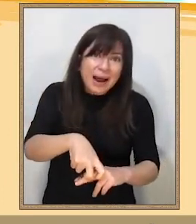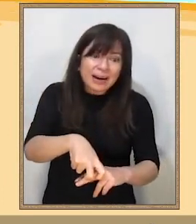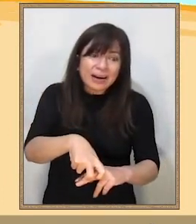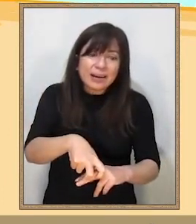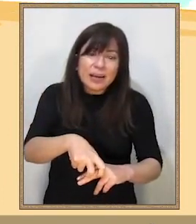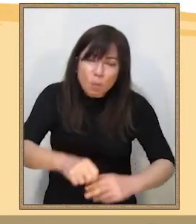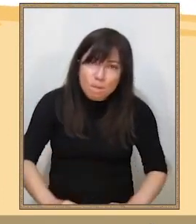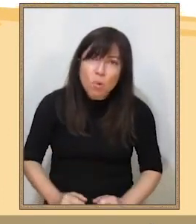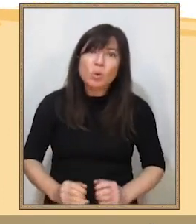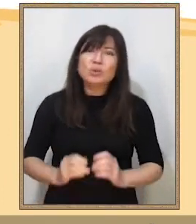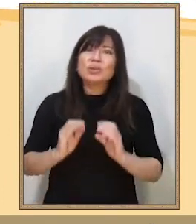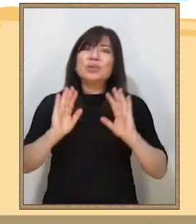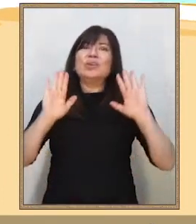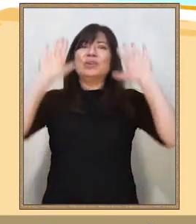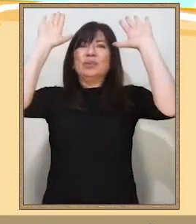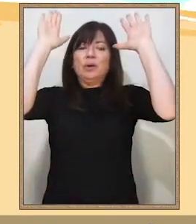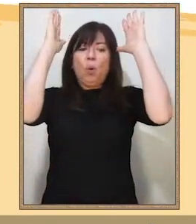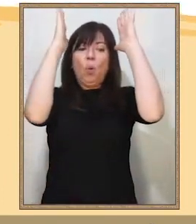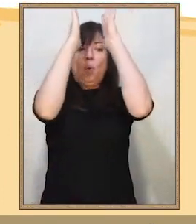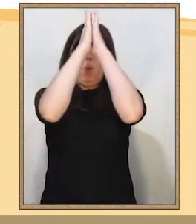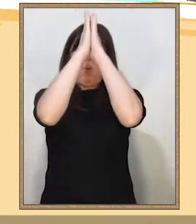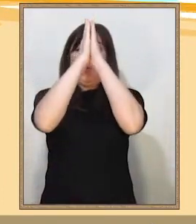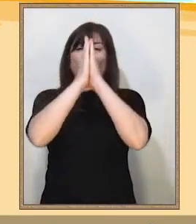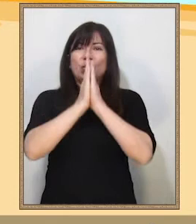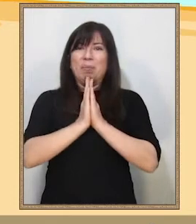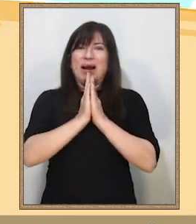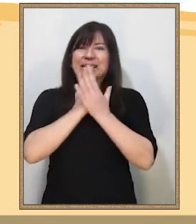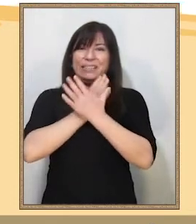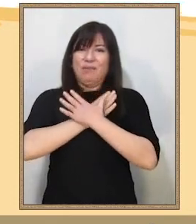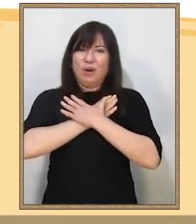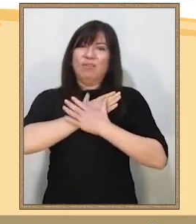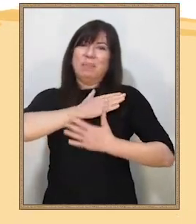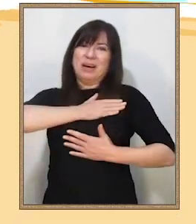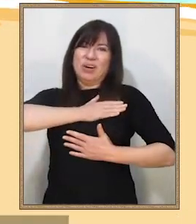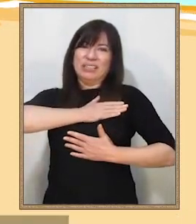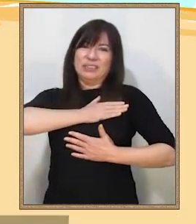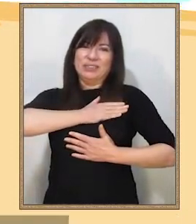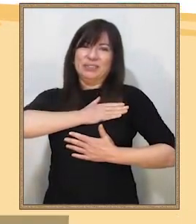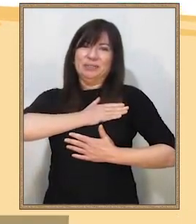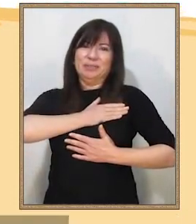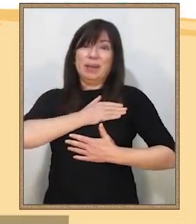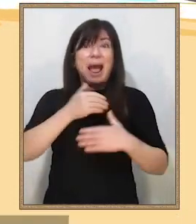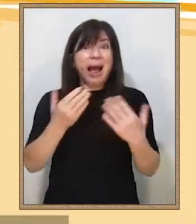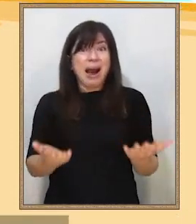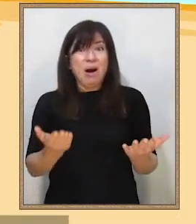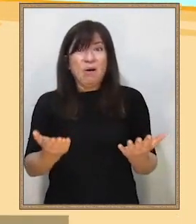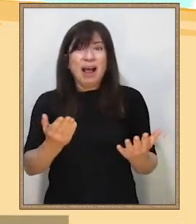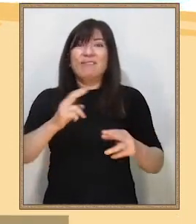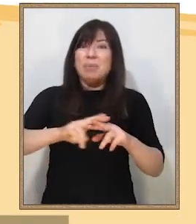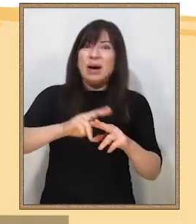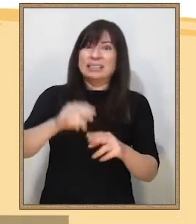subo, subo, subo. Junto palmas. Y vuelvo a mi corazón. Y ahora lo vamos a hacer